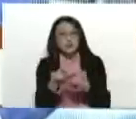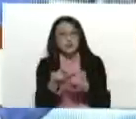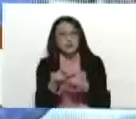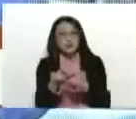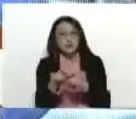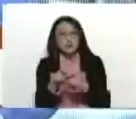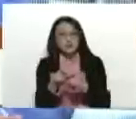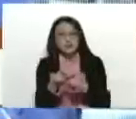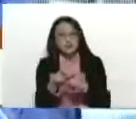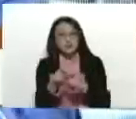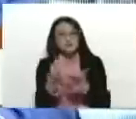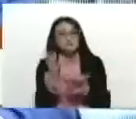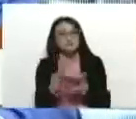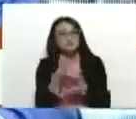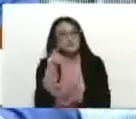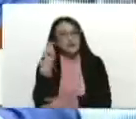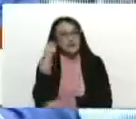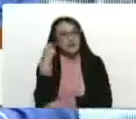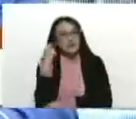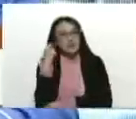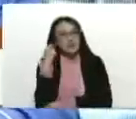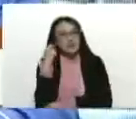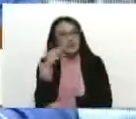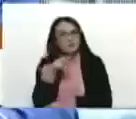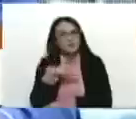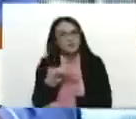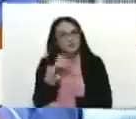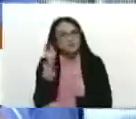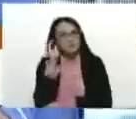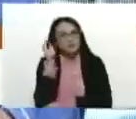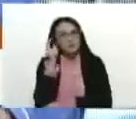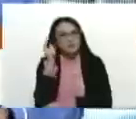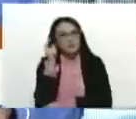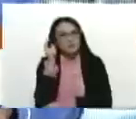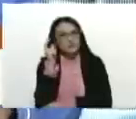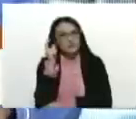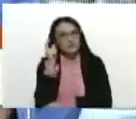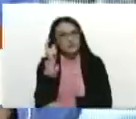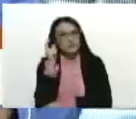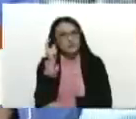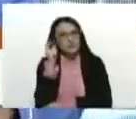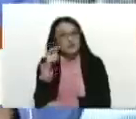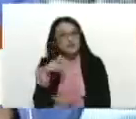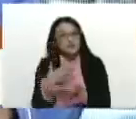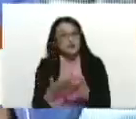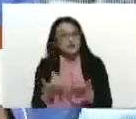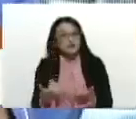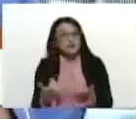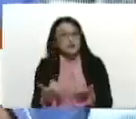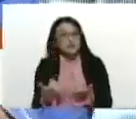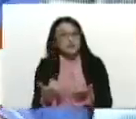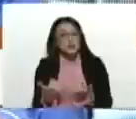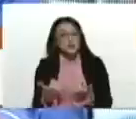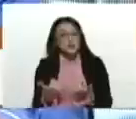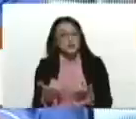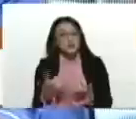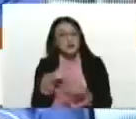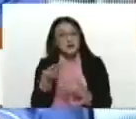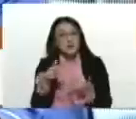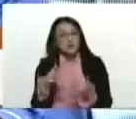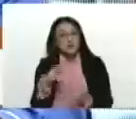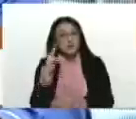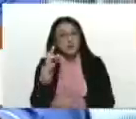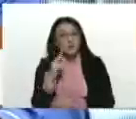en recordar para nosotros las fechas que por los momentos en los cuales la revolución